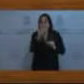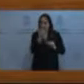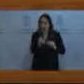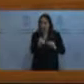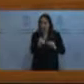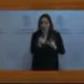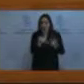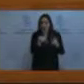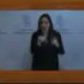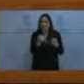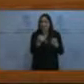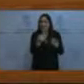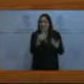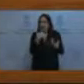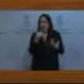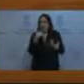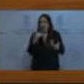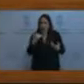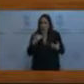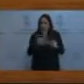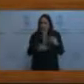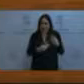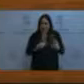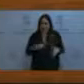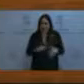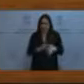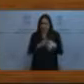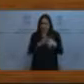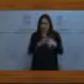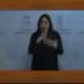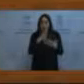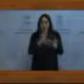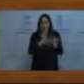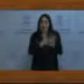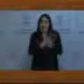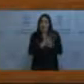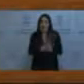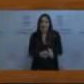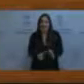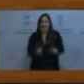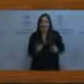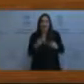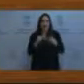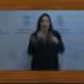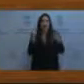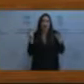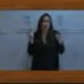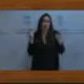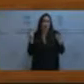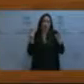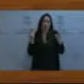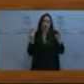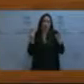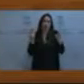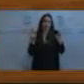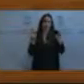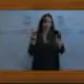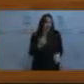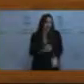ha de hacerse al respecto, pues le está suponiendo a las arcas públicas unos